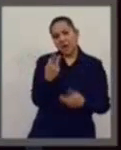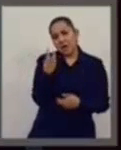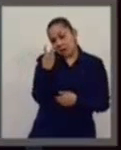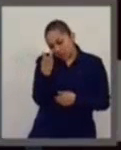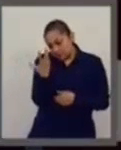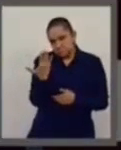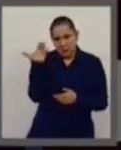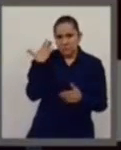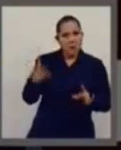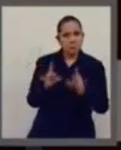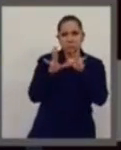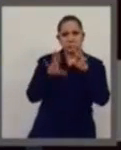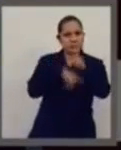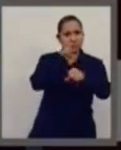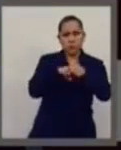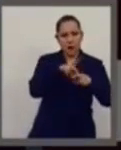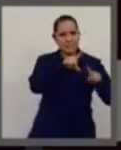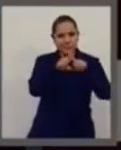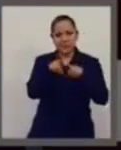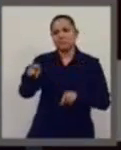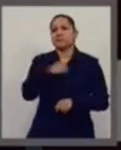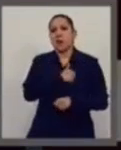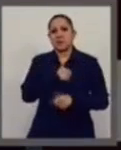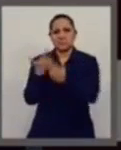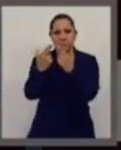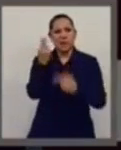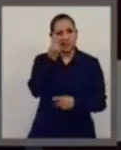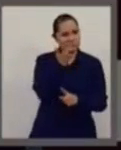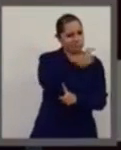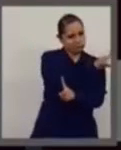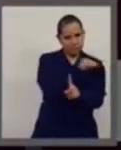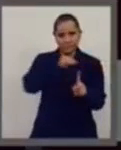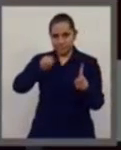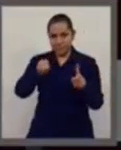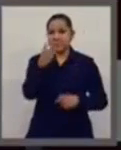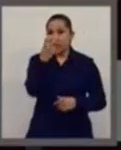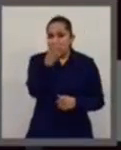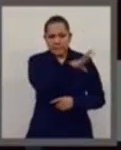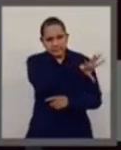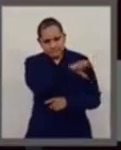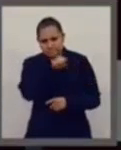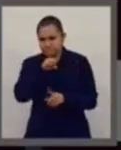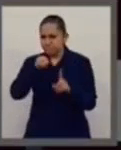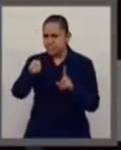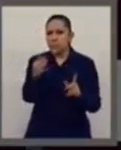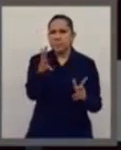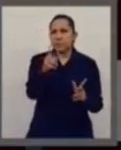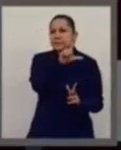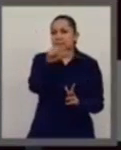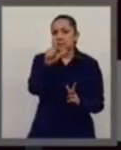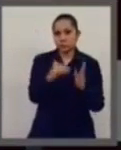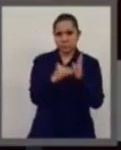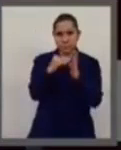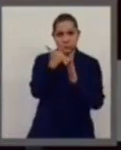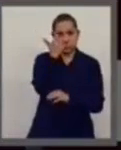naturales perturbadores. Con esta modificación, estamos hablando de cerca de 700 millones de pesos que se